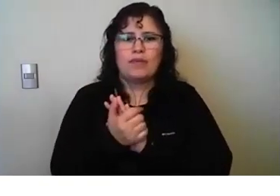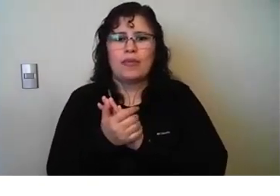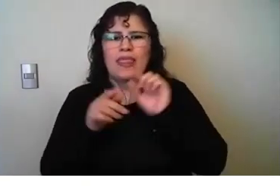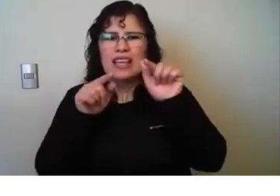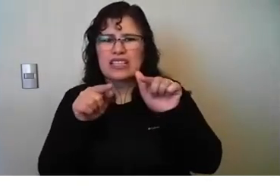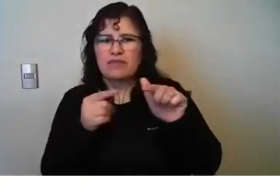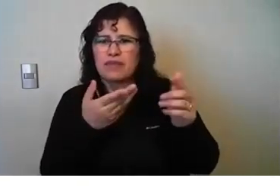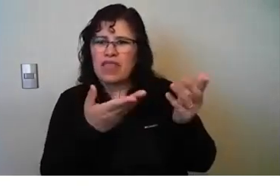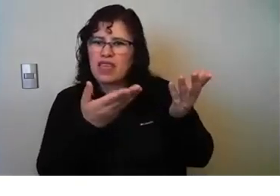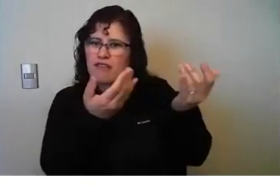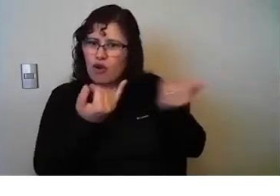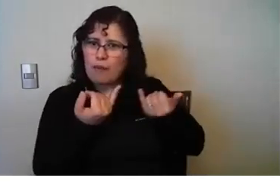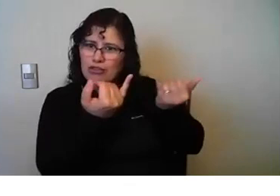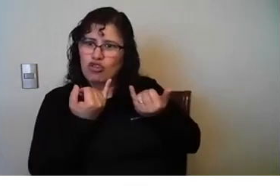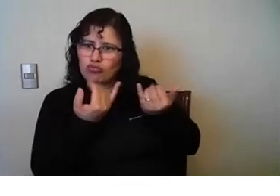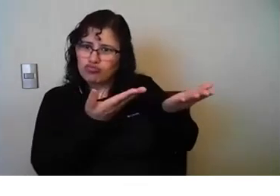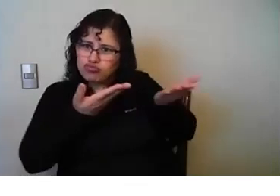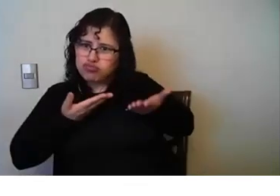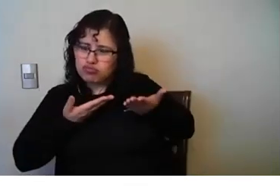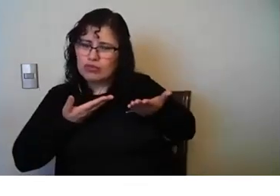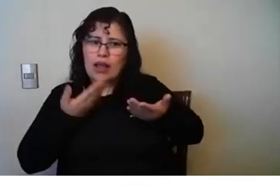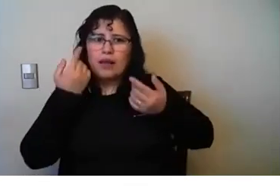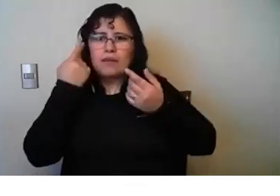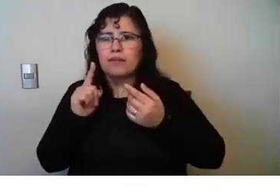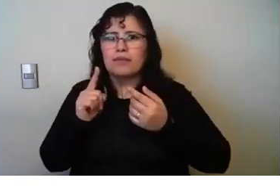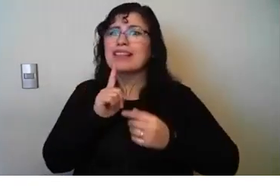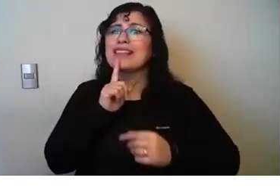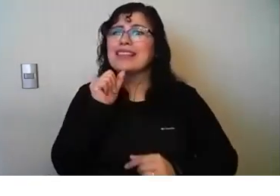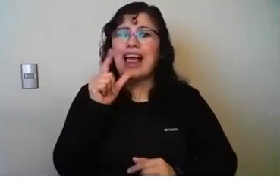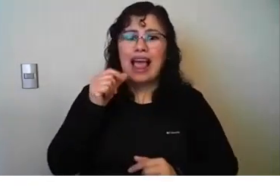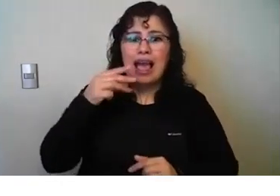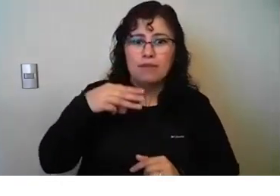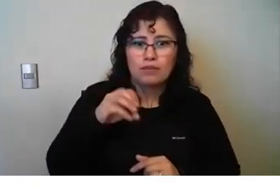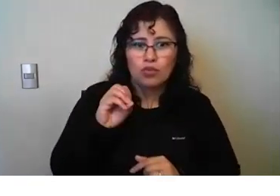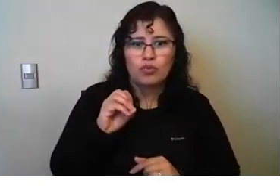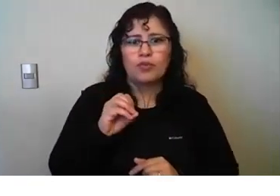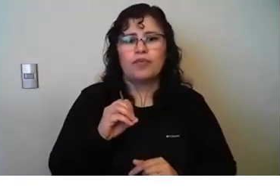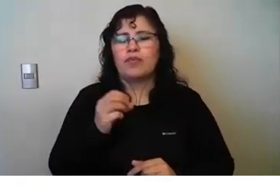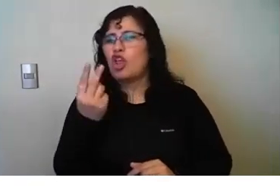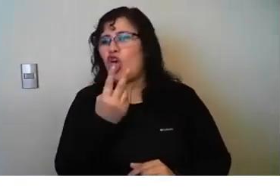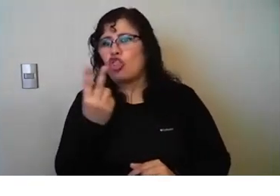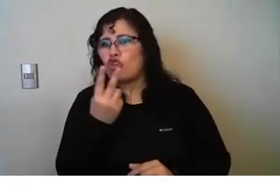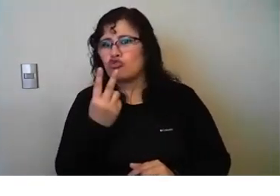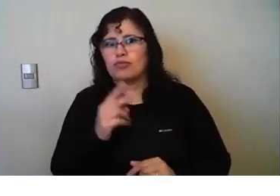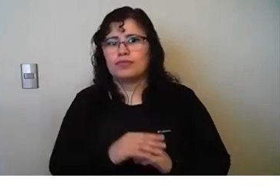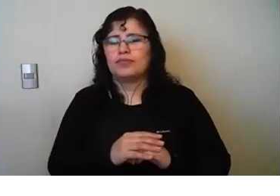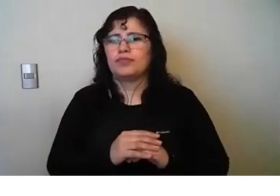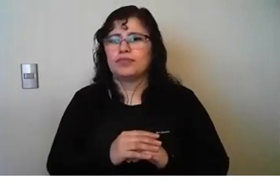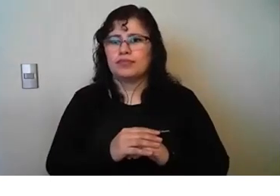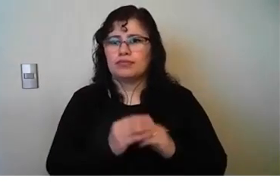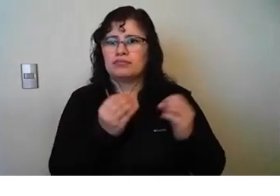en este caso información de ambos tálamos, ¿ya? ¿Sí?